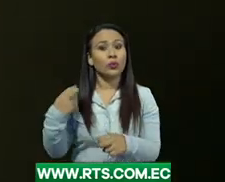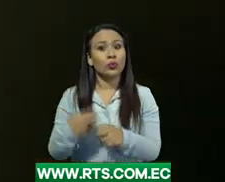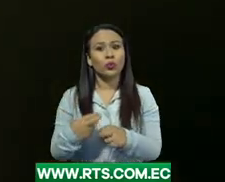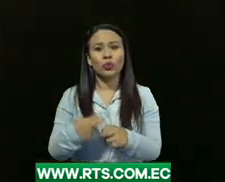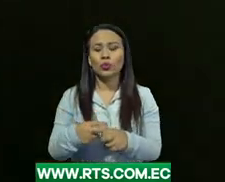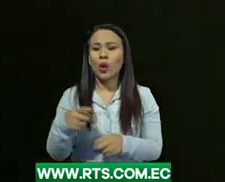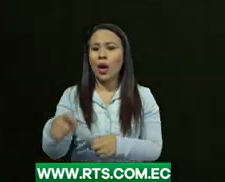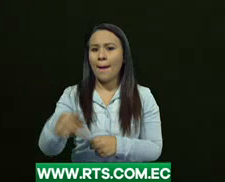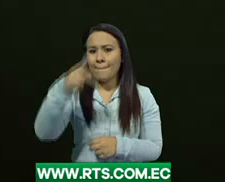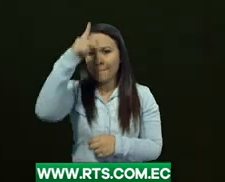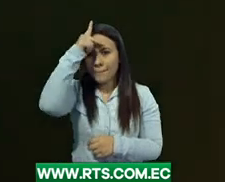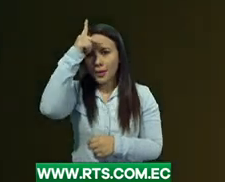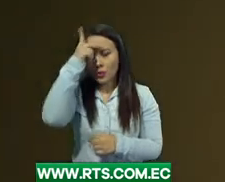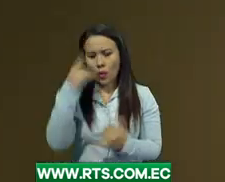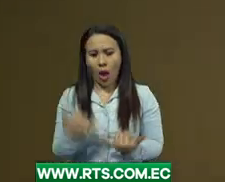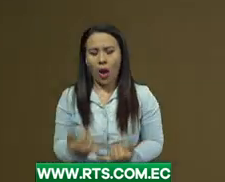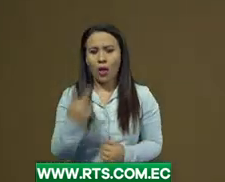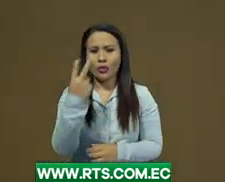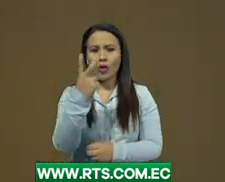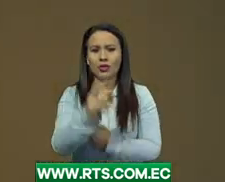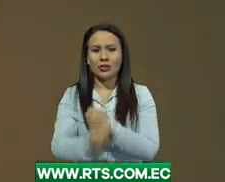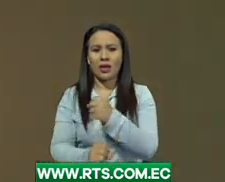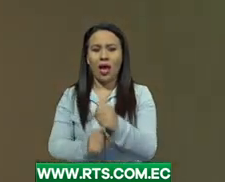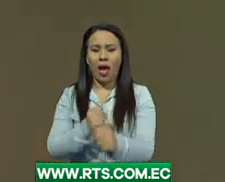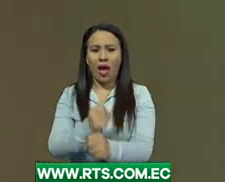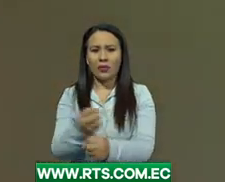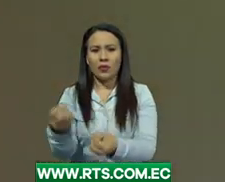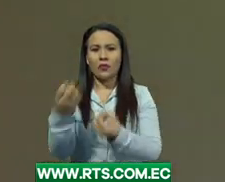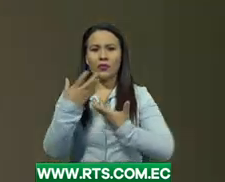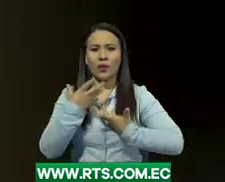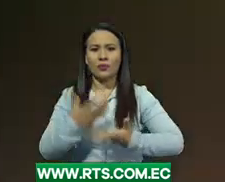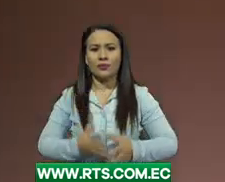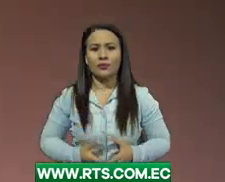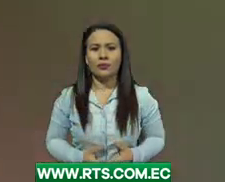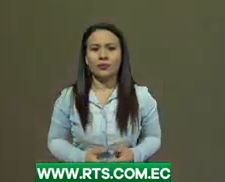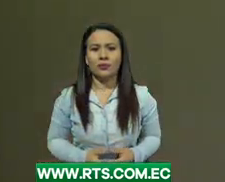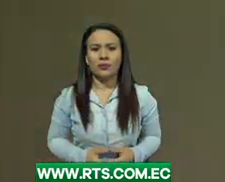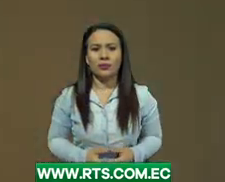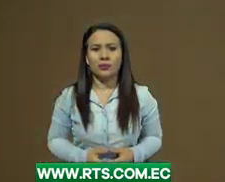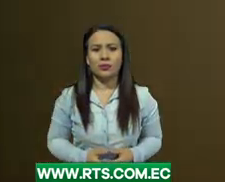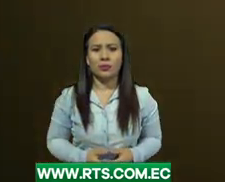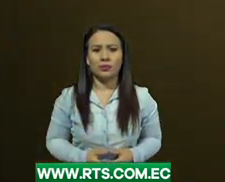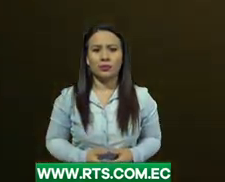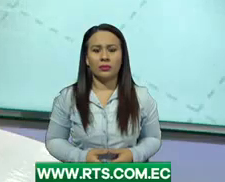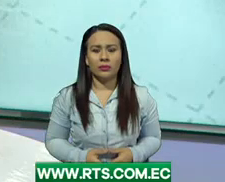en los últimos 12 años. Informó Carlos Julio Gurumendi.